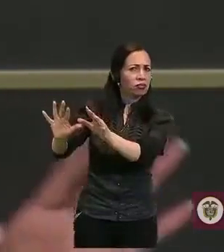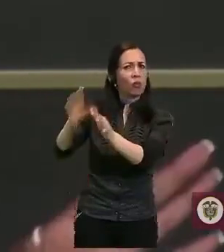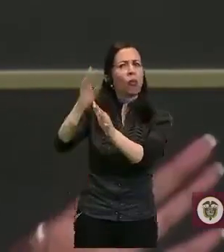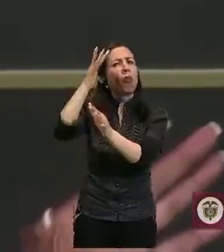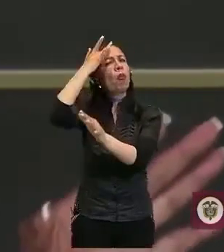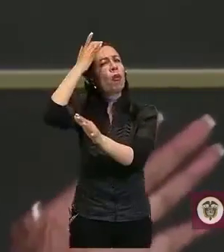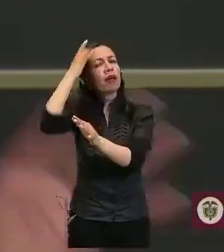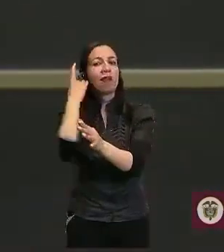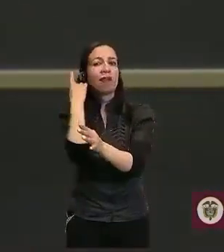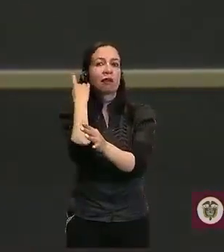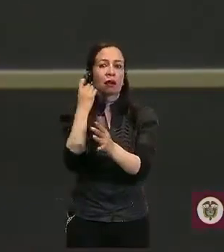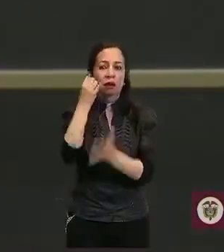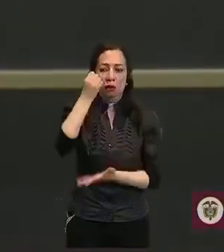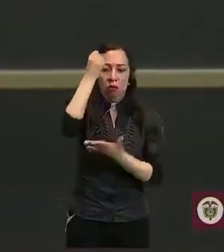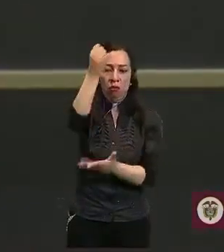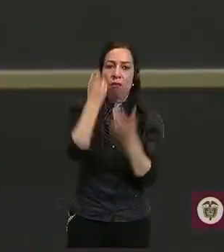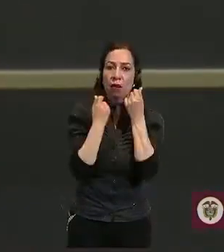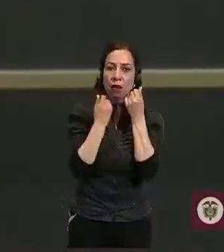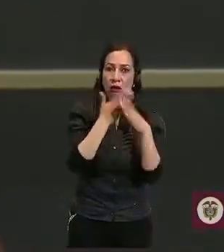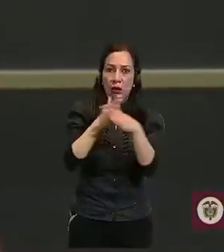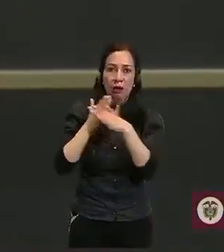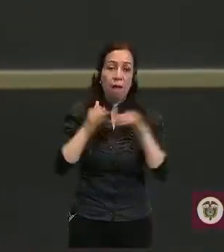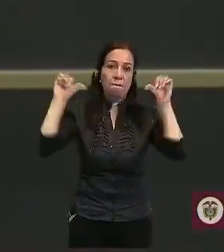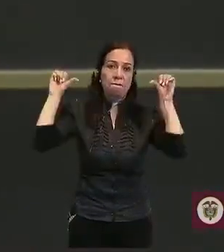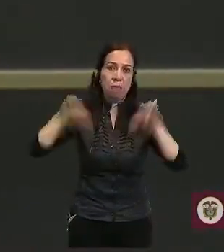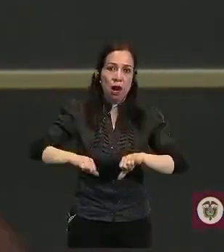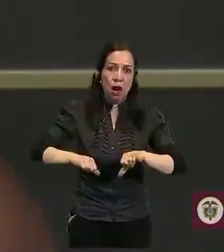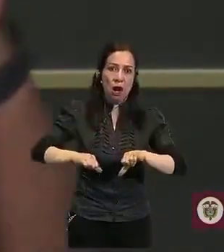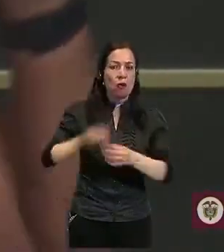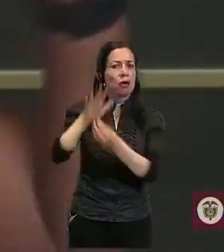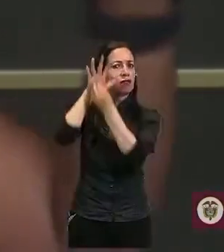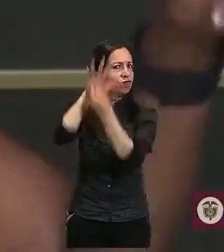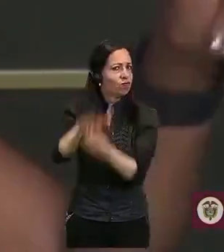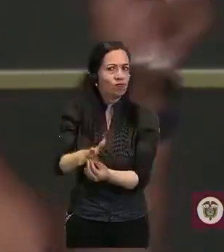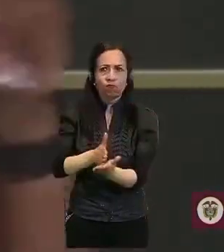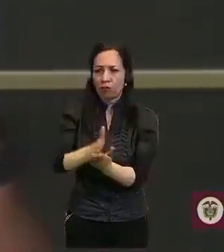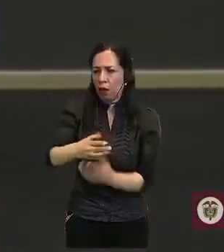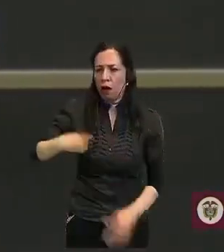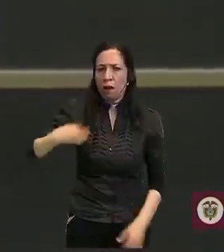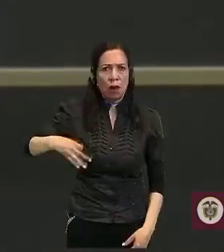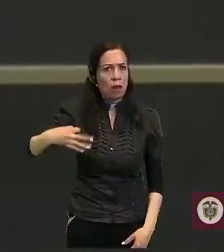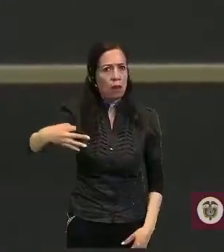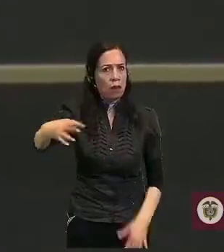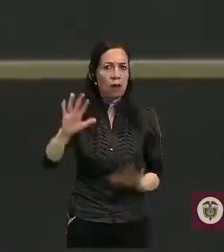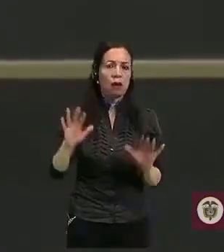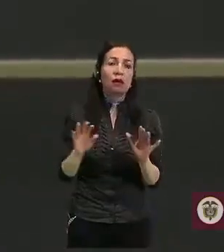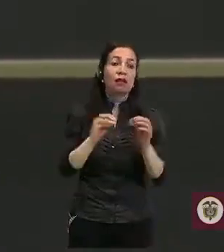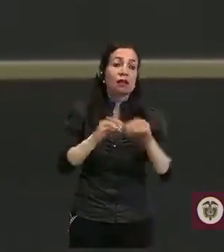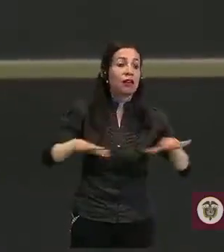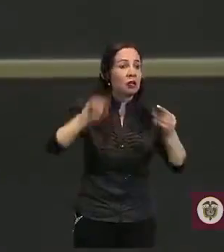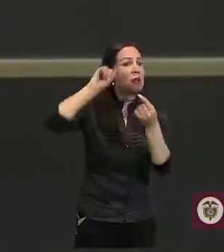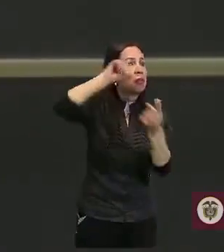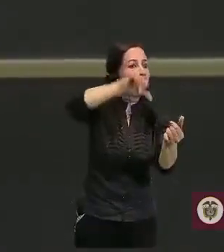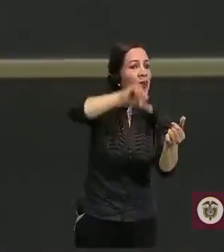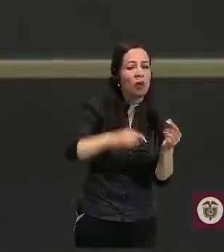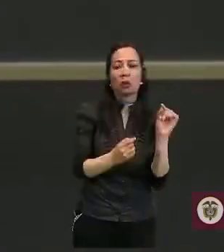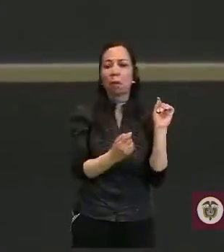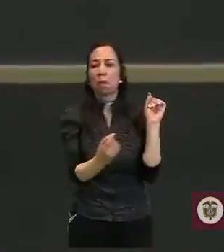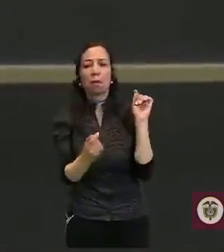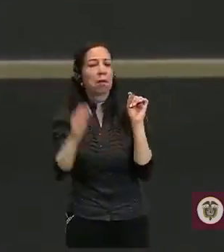plata, porque hay discriminación sistémica, porque se invierten más en unos territorios y a los demás nos